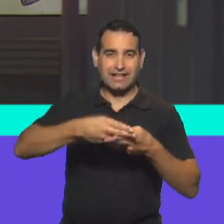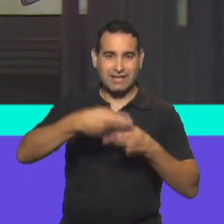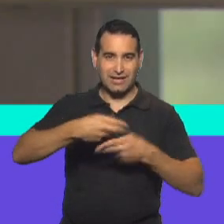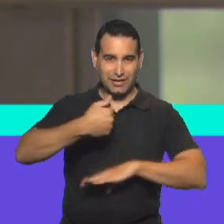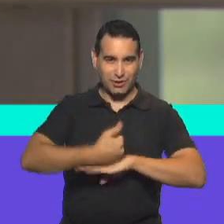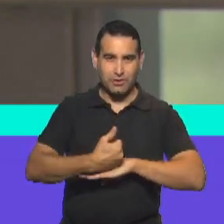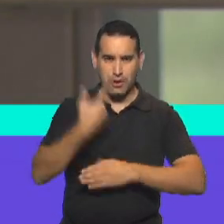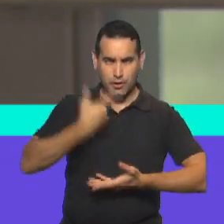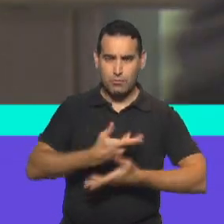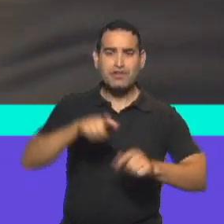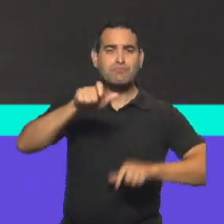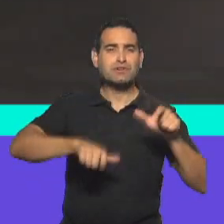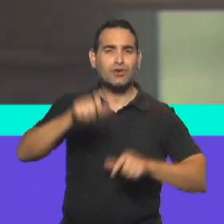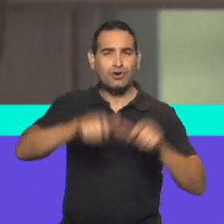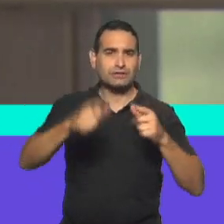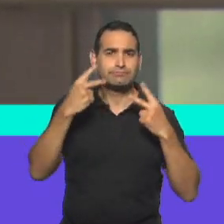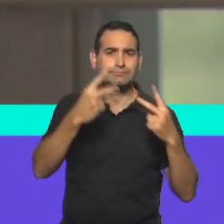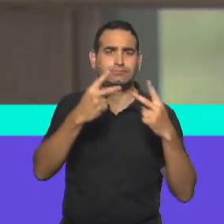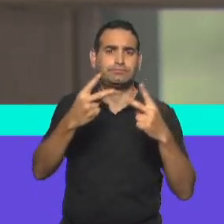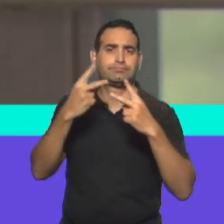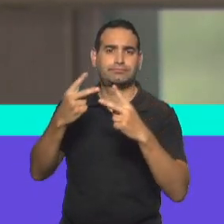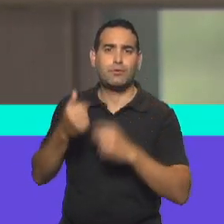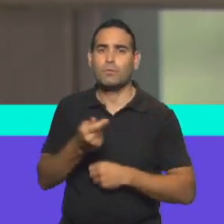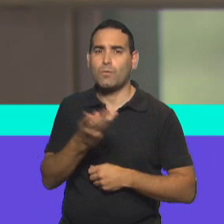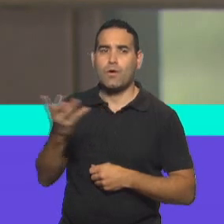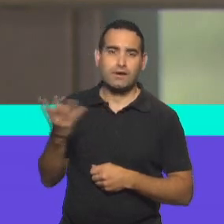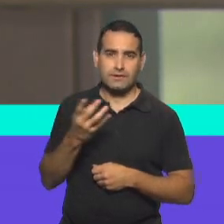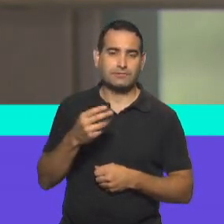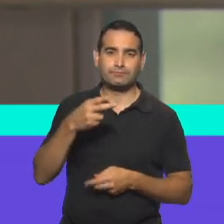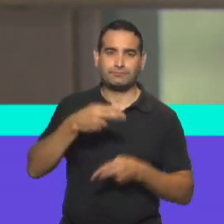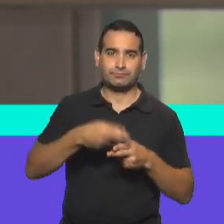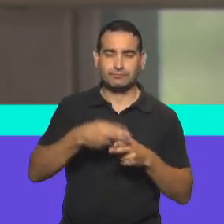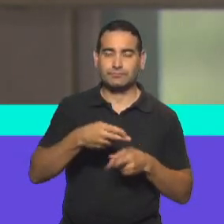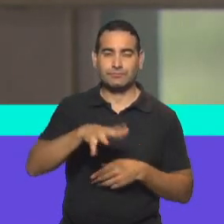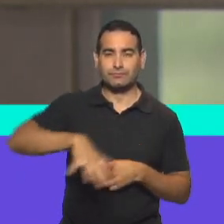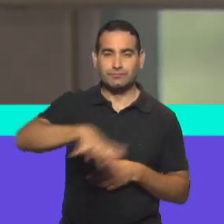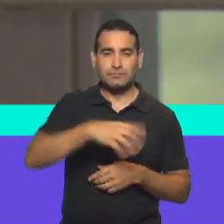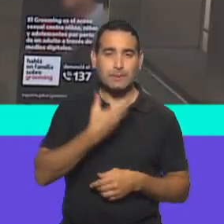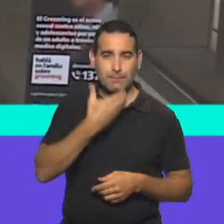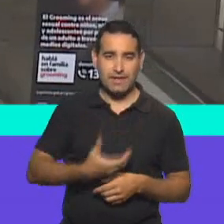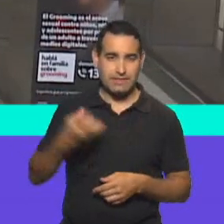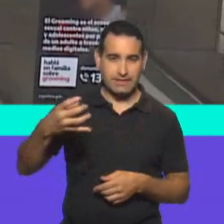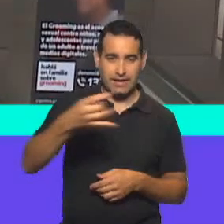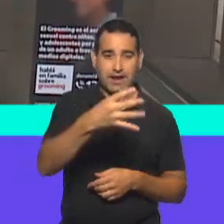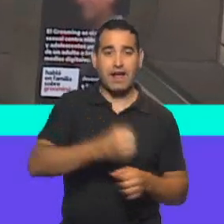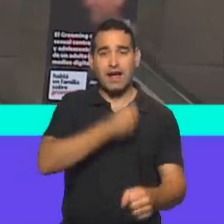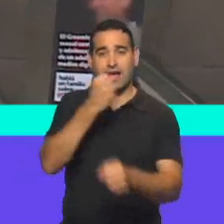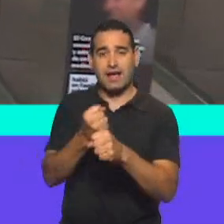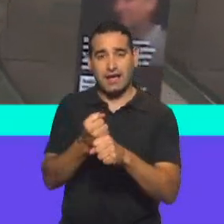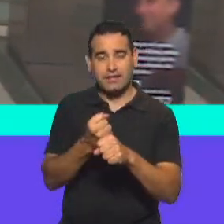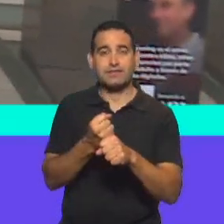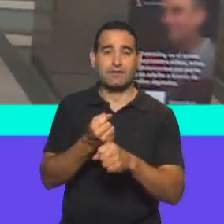mostrarles la cantidad de gente que usa la línea Mitre para venir desde la zona norte de la provincia de Buenos Aires hacia la ciudad